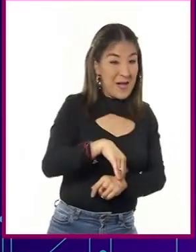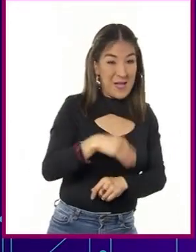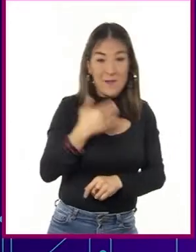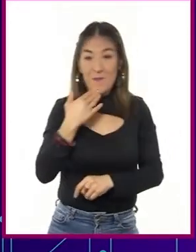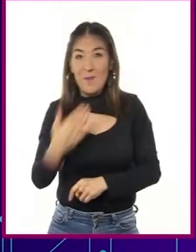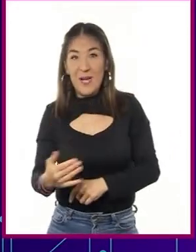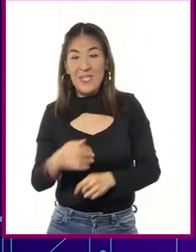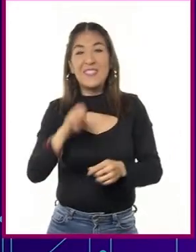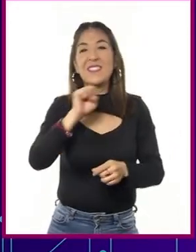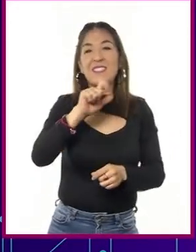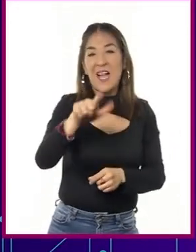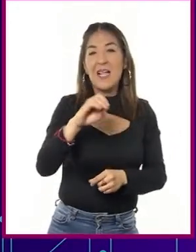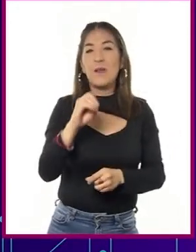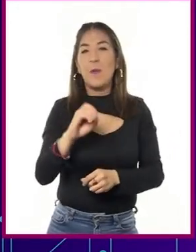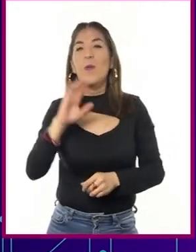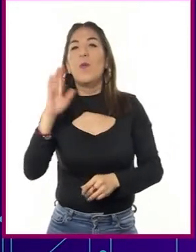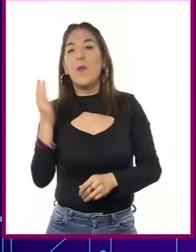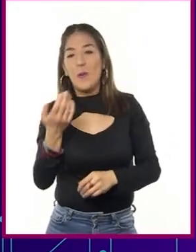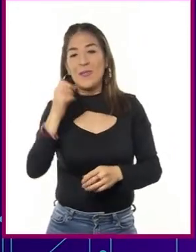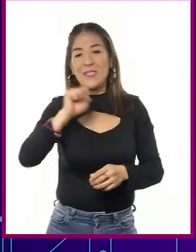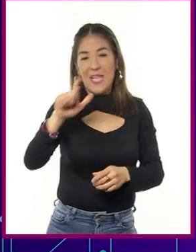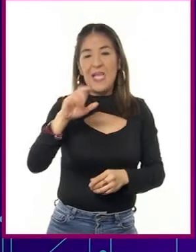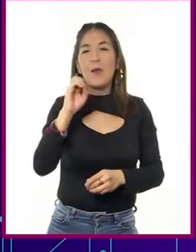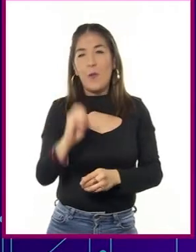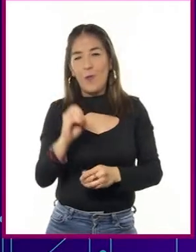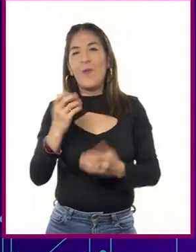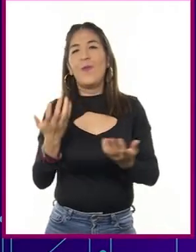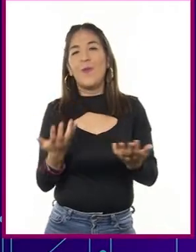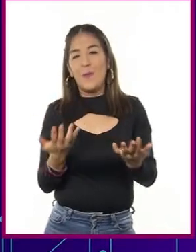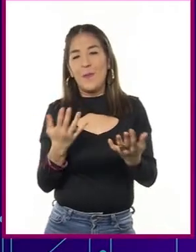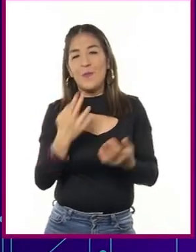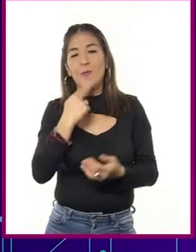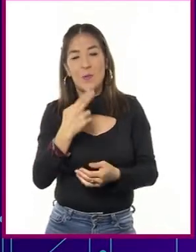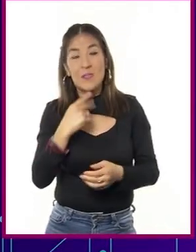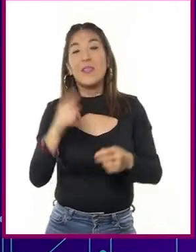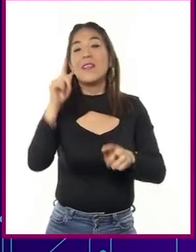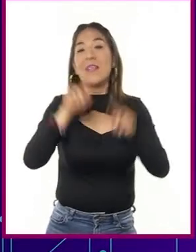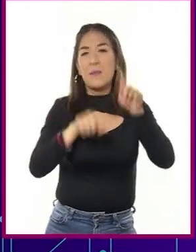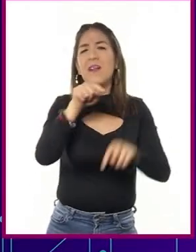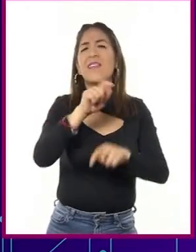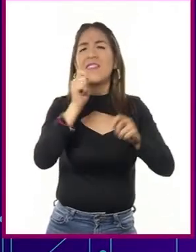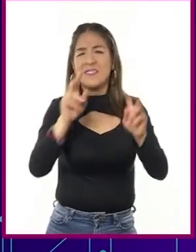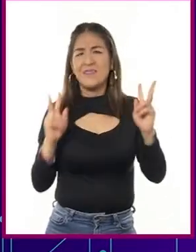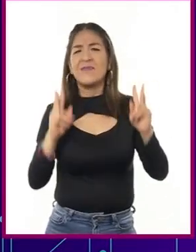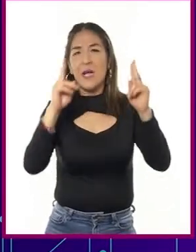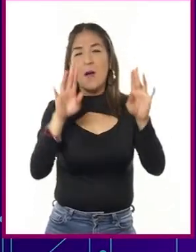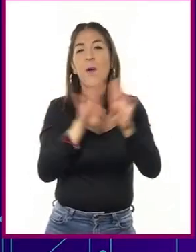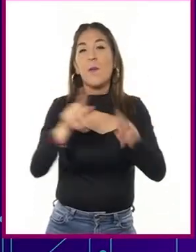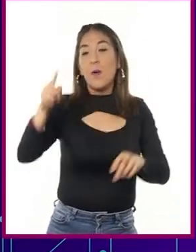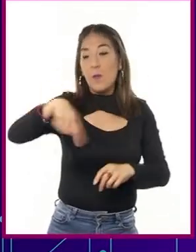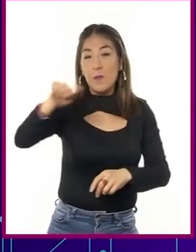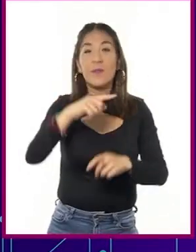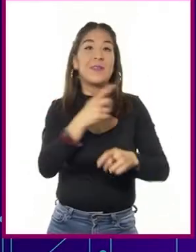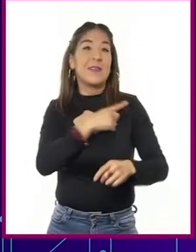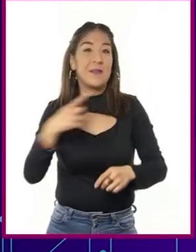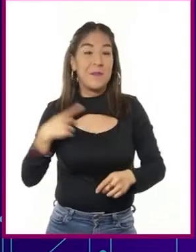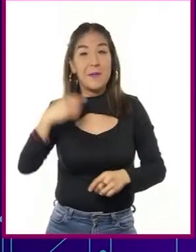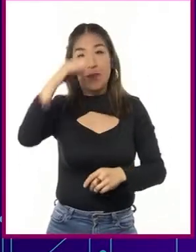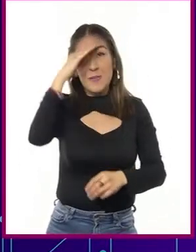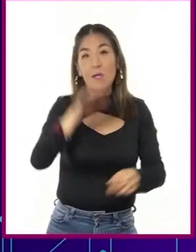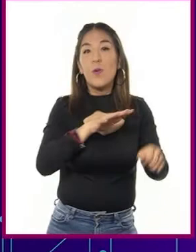decir, se refiere a la toma de decisiones y la responsabilidad para afrontar los retos de la vida cotidiana. El